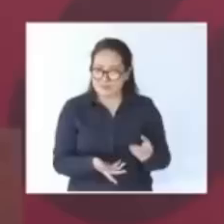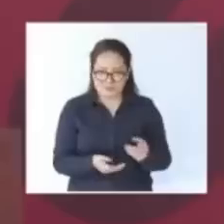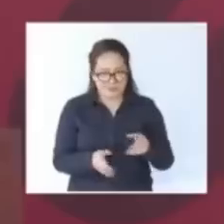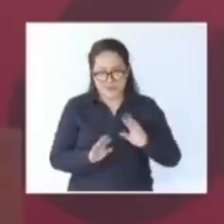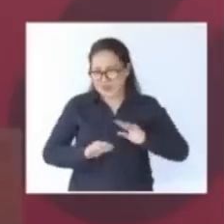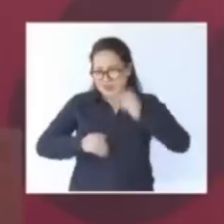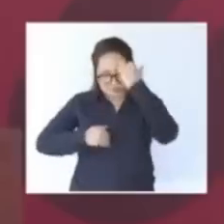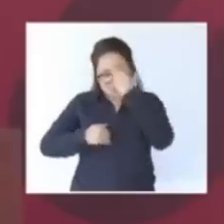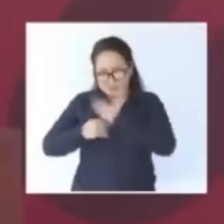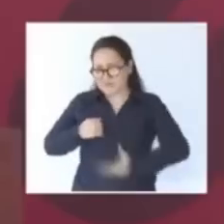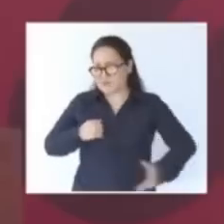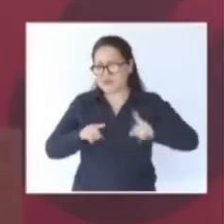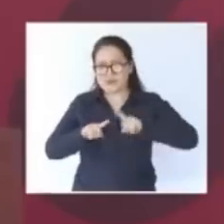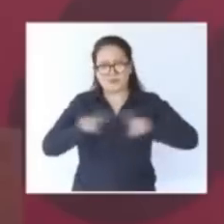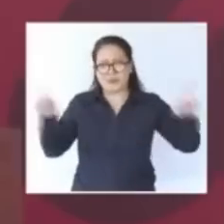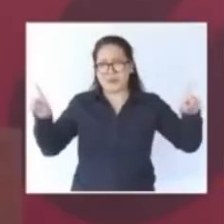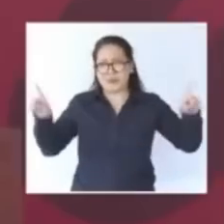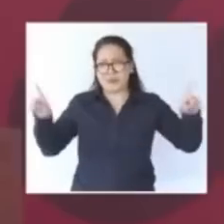mucha autoridad moral,